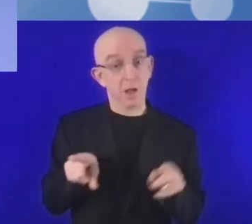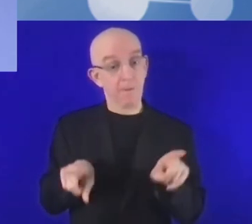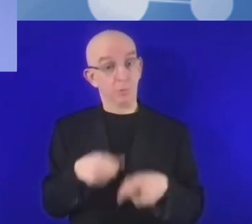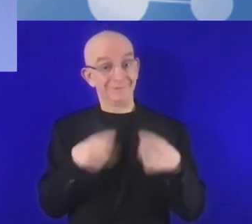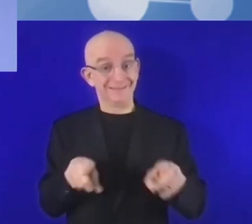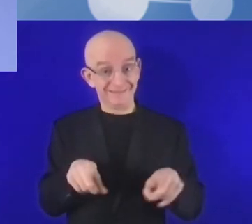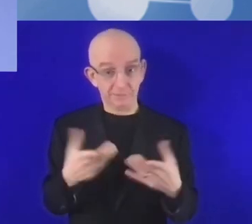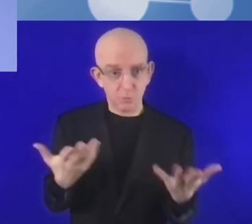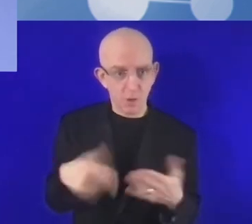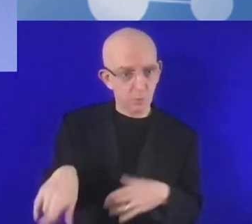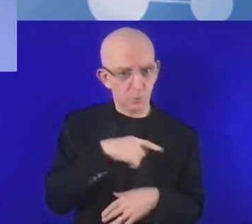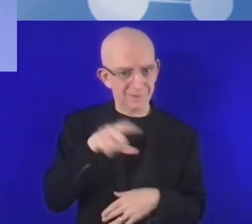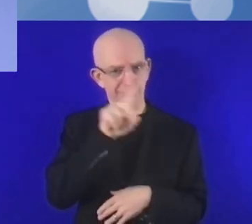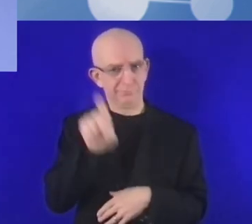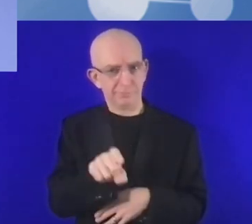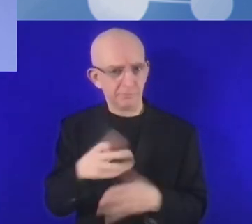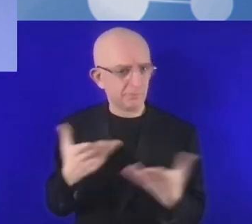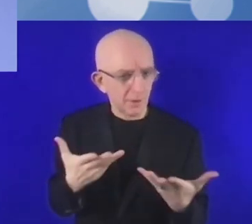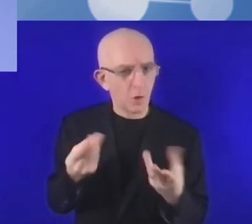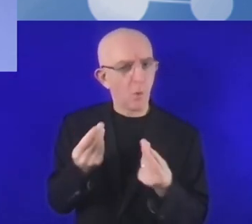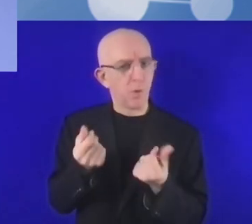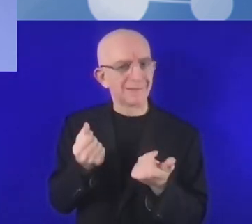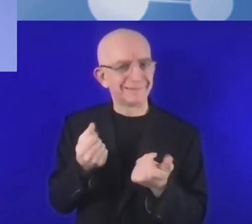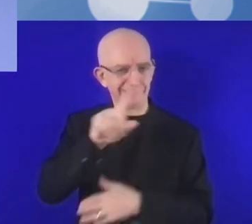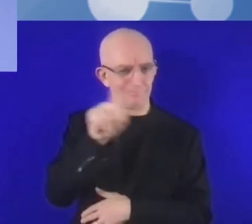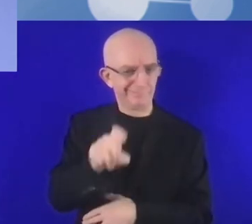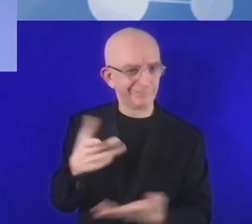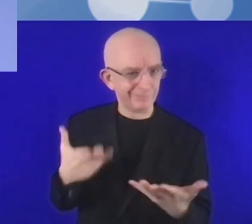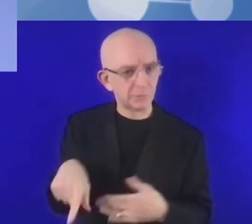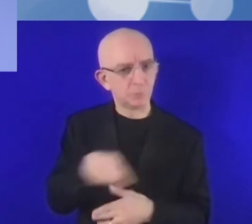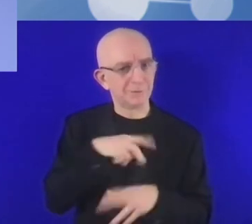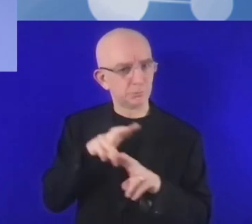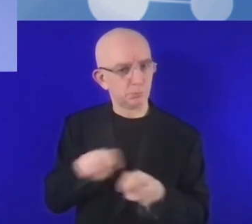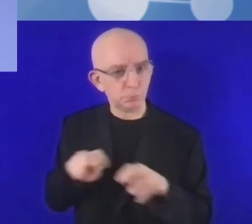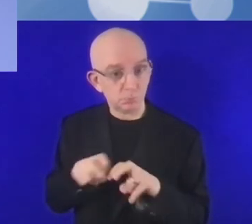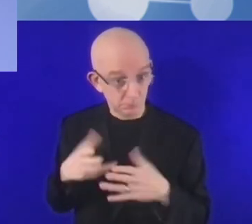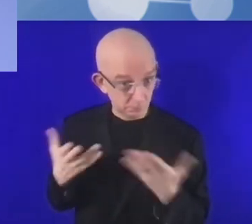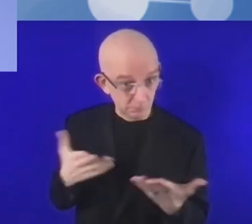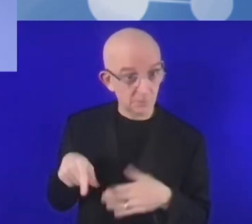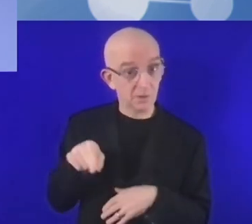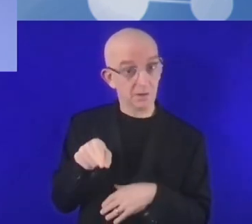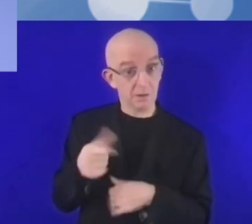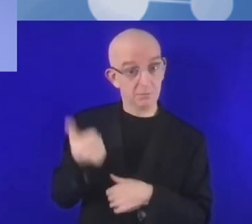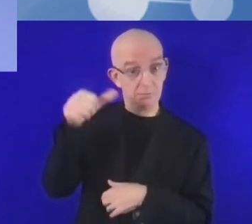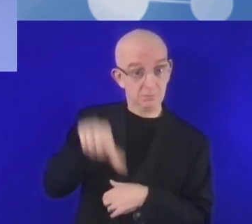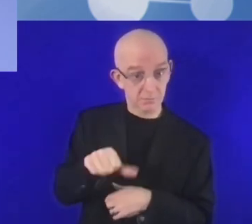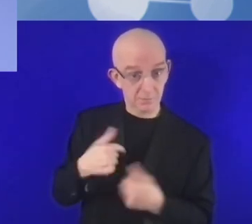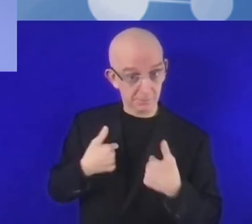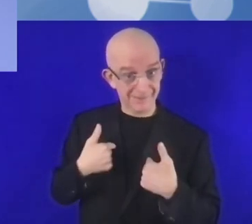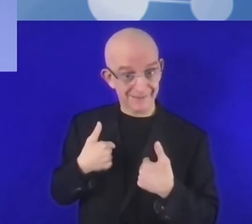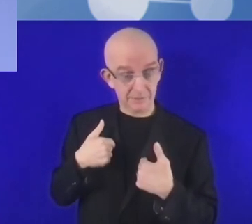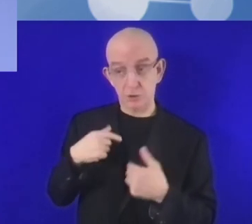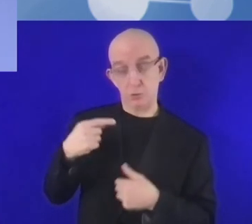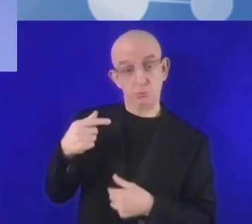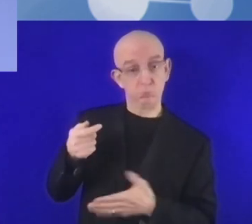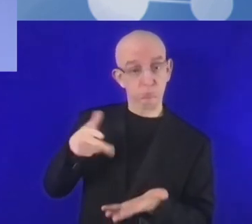decidirá sobre la calidad? ¿Decidiremos nosotros? ¿Decidirá la inteligencia artificial?